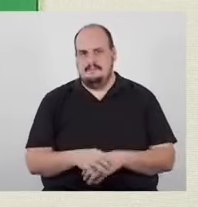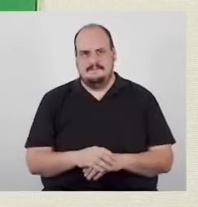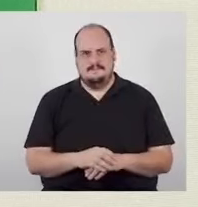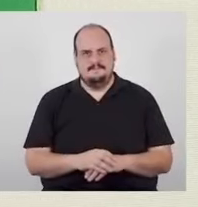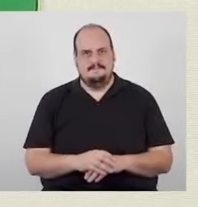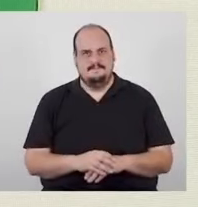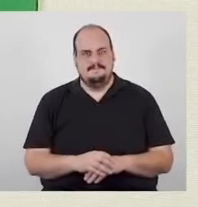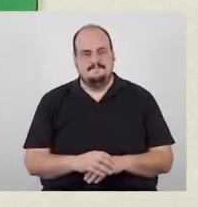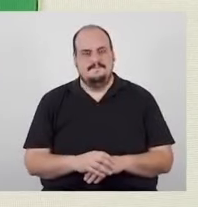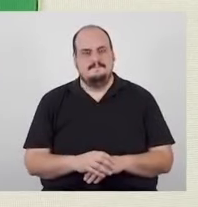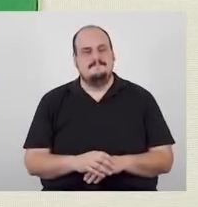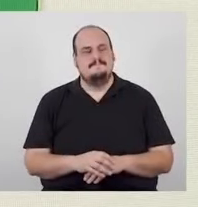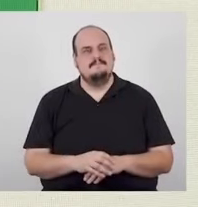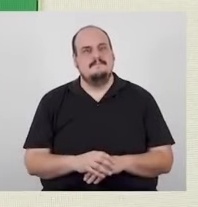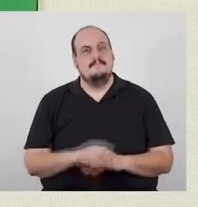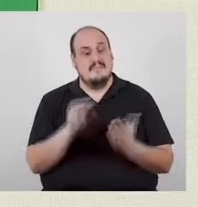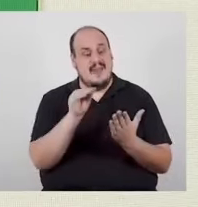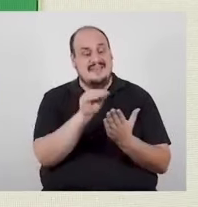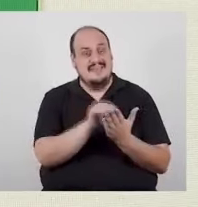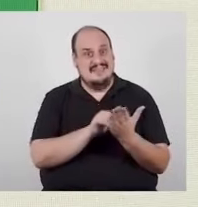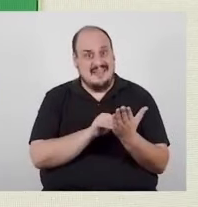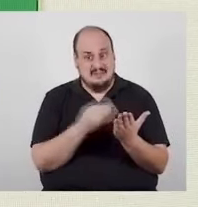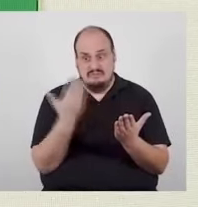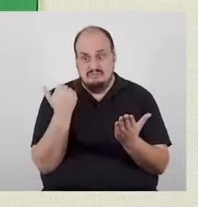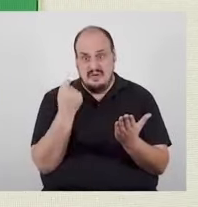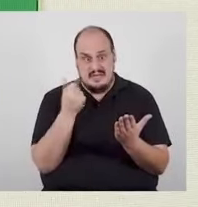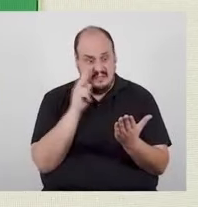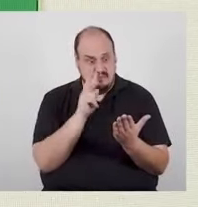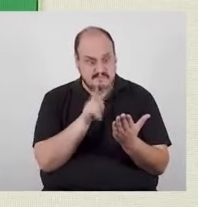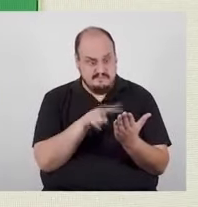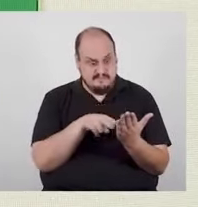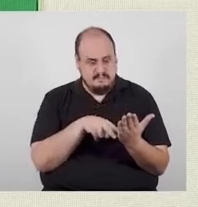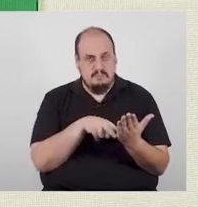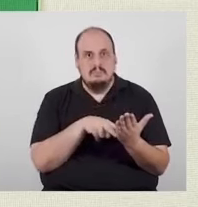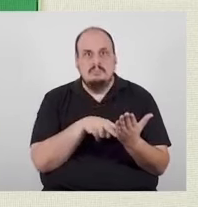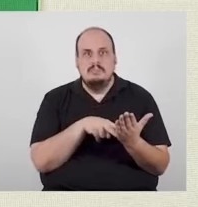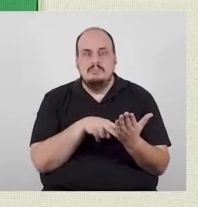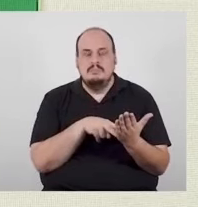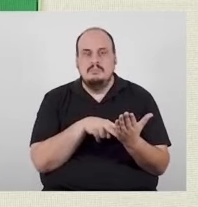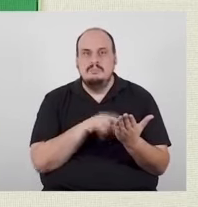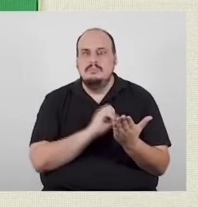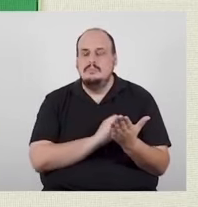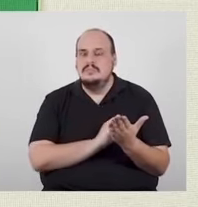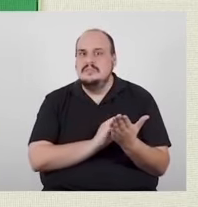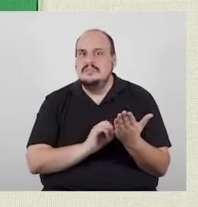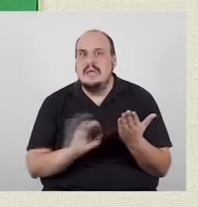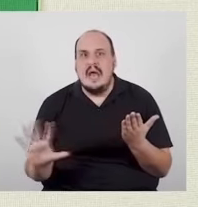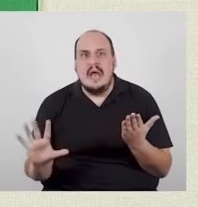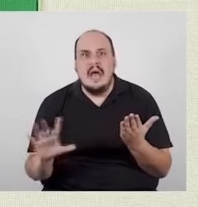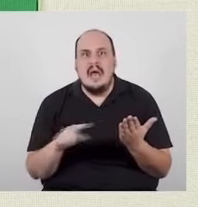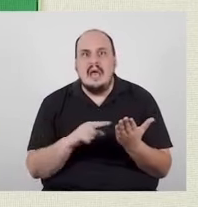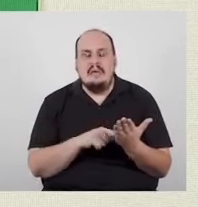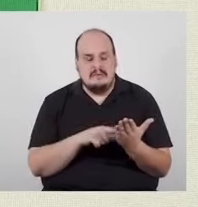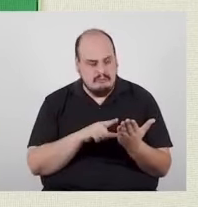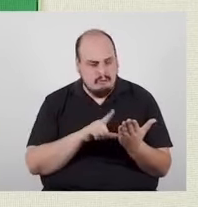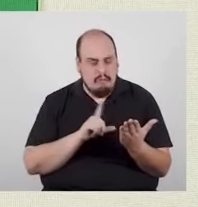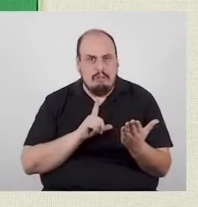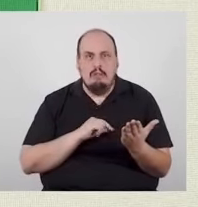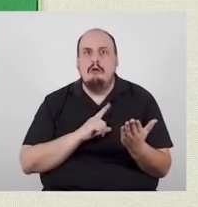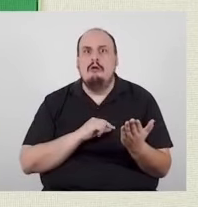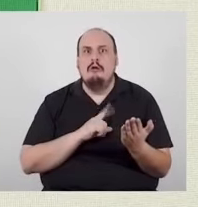Acabo de leer unos datos que son terribles por lo trágicos y por lo dolorosos.